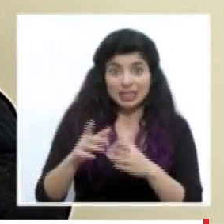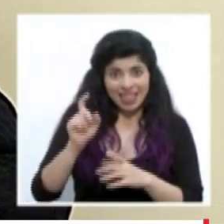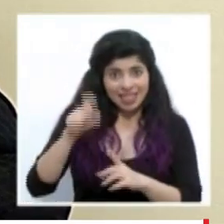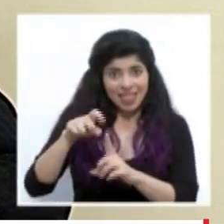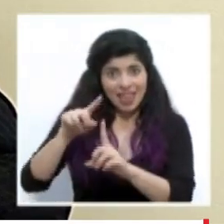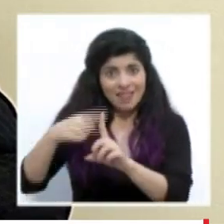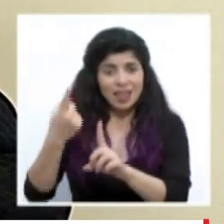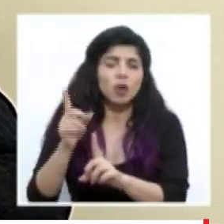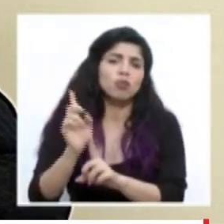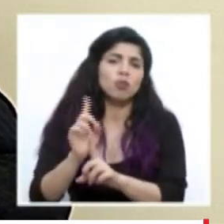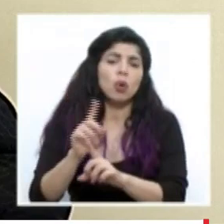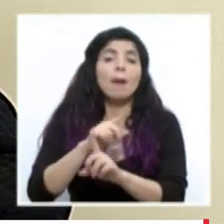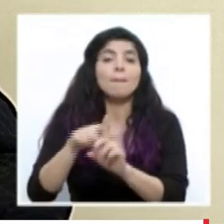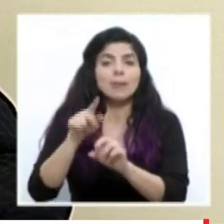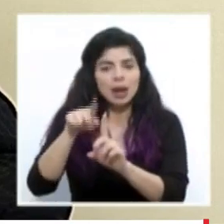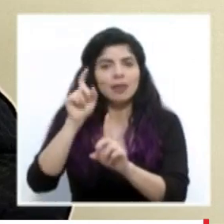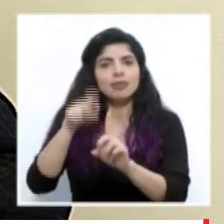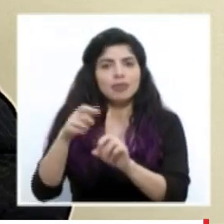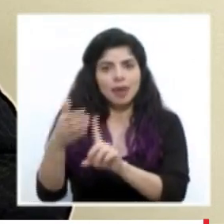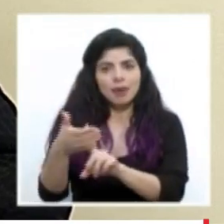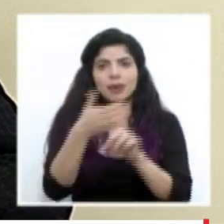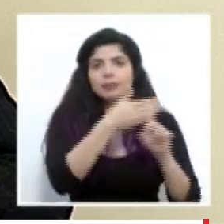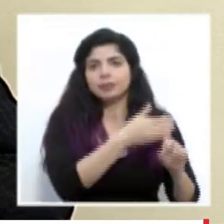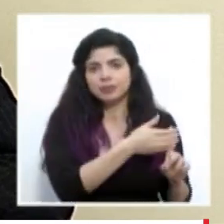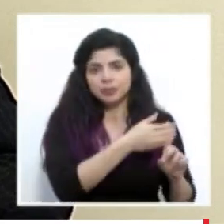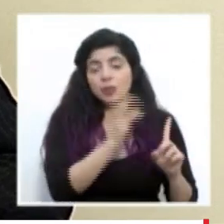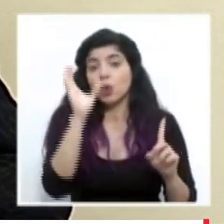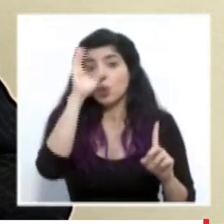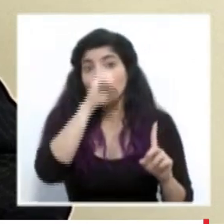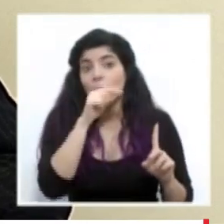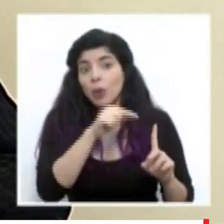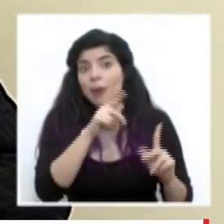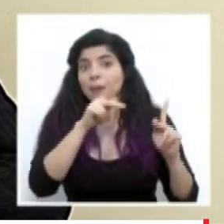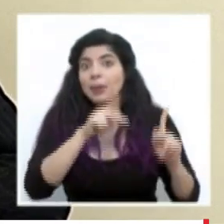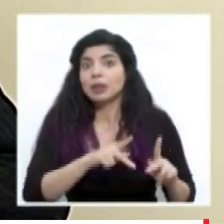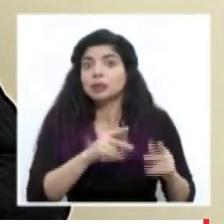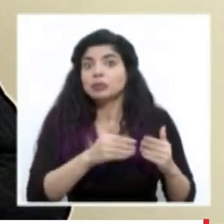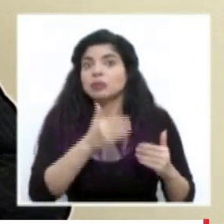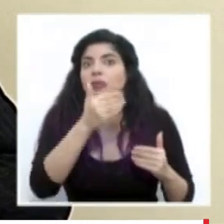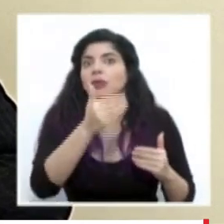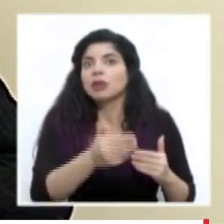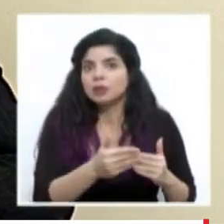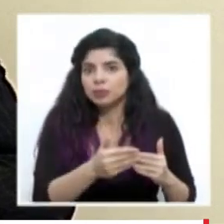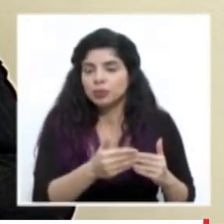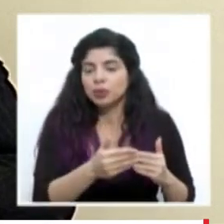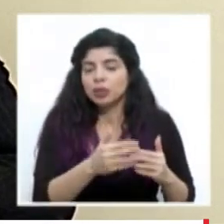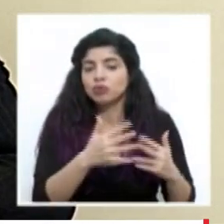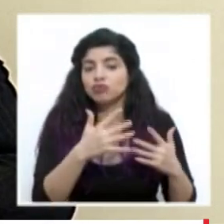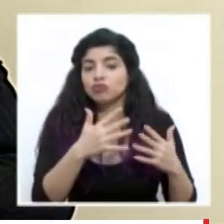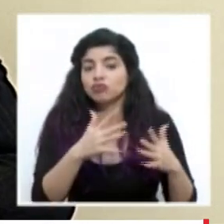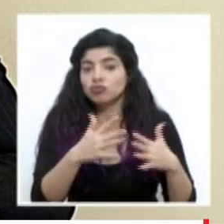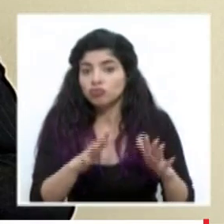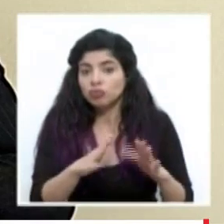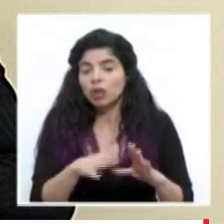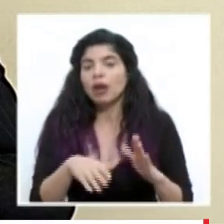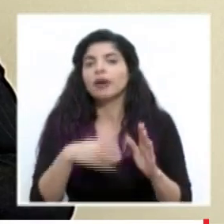hacerse prueba, pero sí tienen que cumplir con el periodo de cuarentena, tomando en cuenta que ellos eventualmente pues ya vendrían para reincorporarse, ¿verdad? Y eventualmente en su